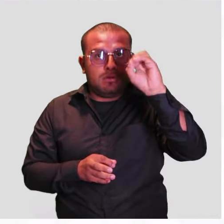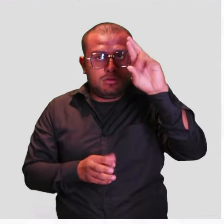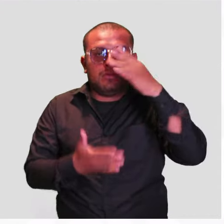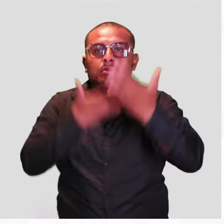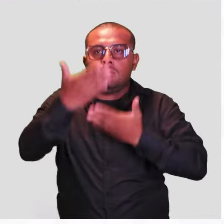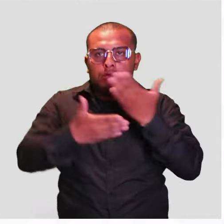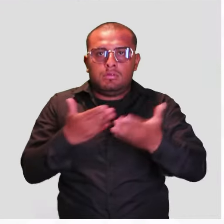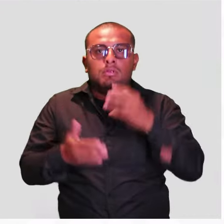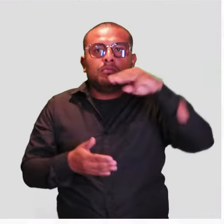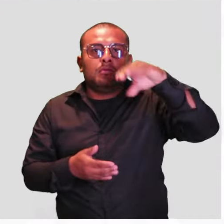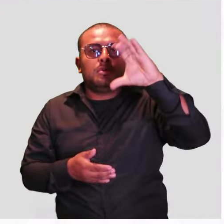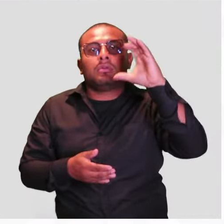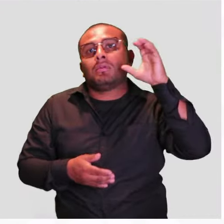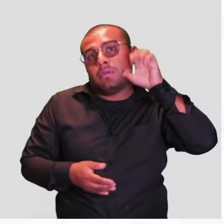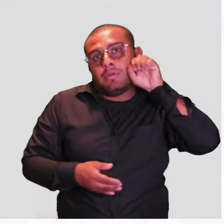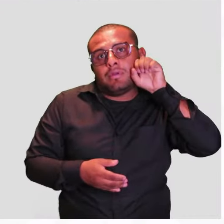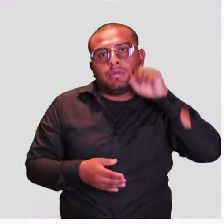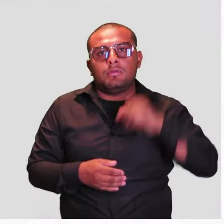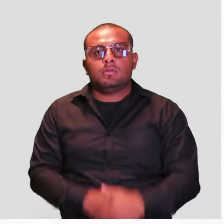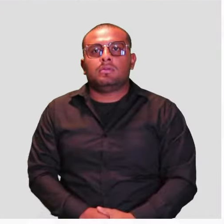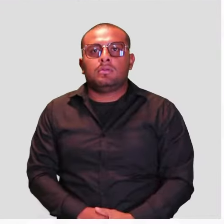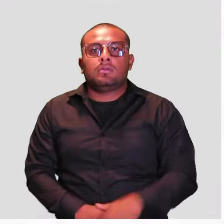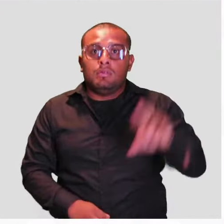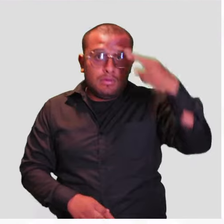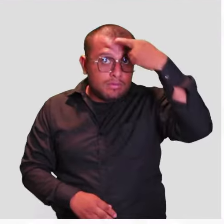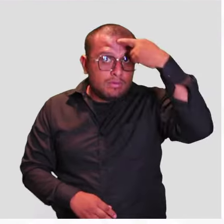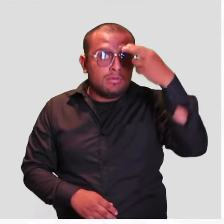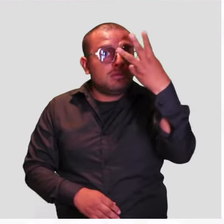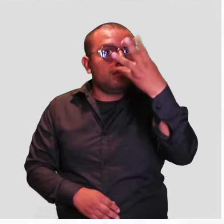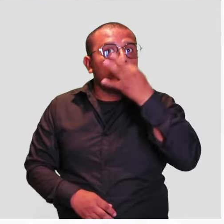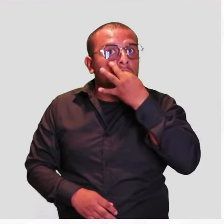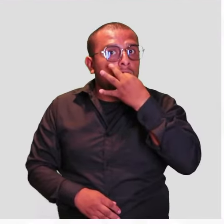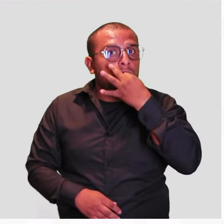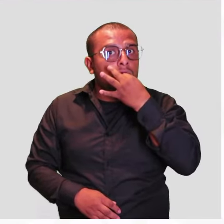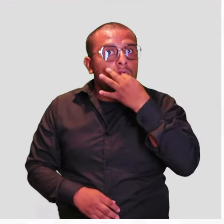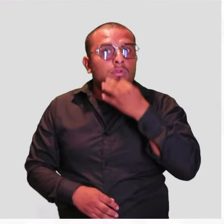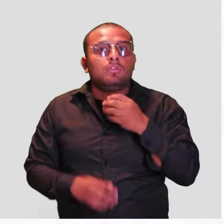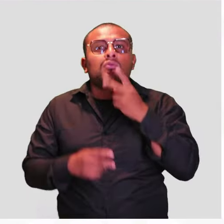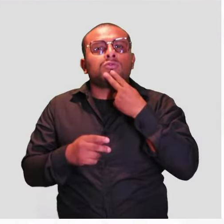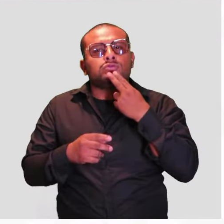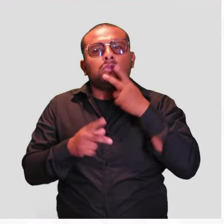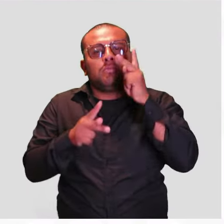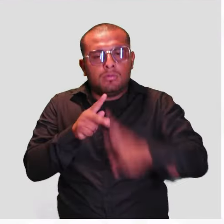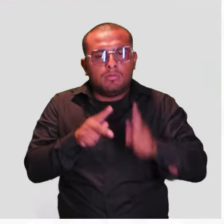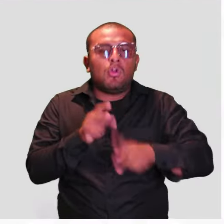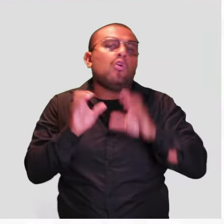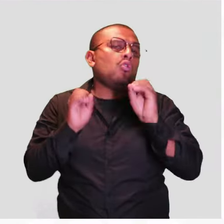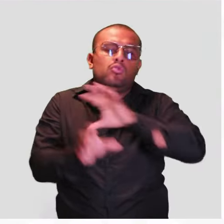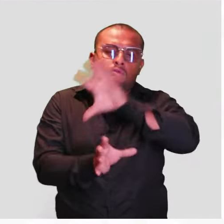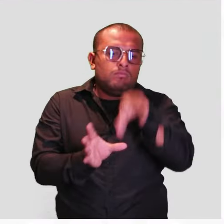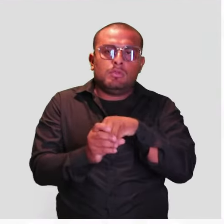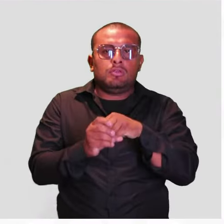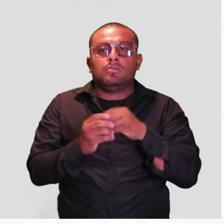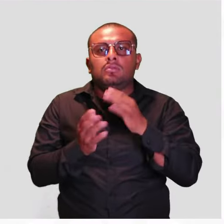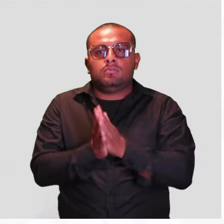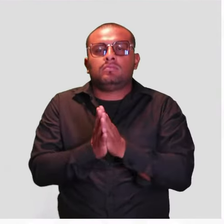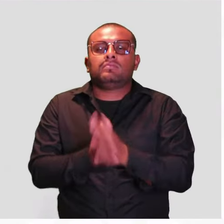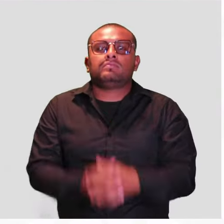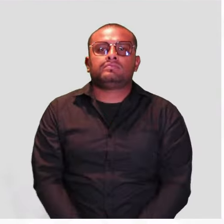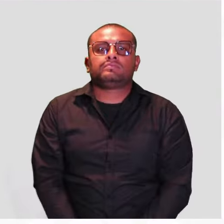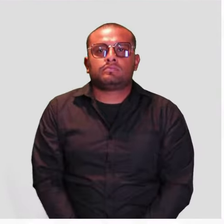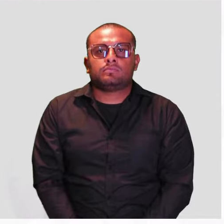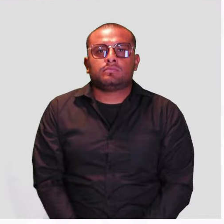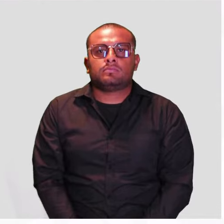Ciudadano. Candidato, le recuerdo, cuenta usted con 3 minutos para emplear en una o más intervenciones. Adelante, candidato. Muy